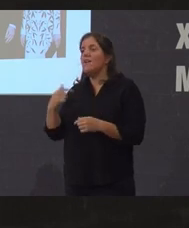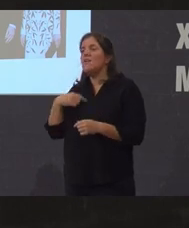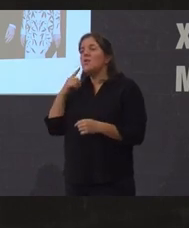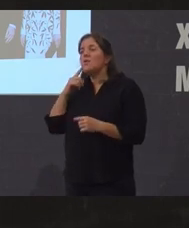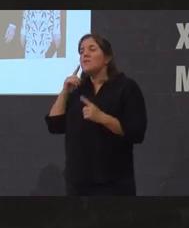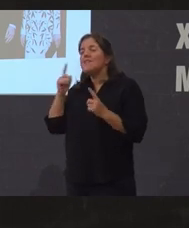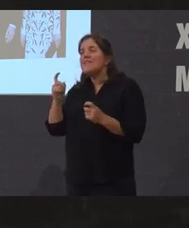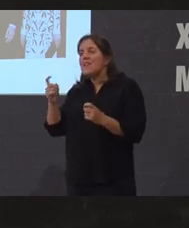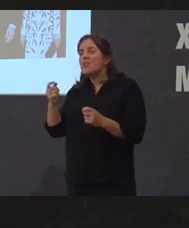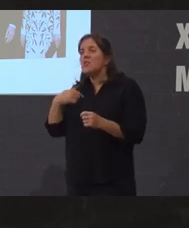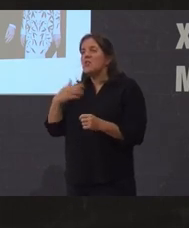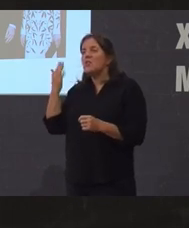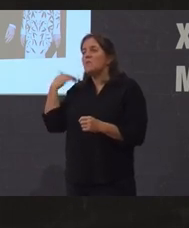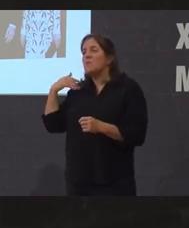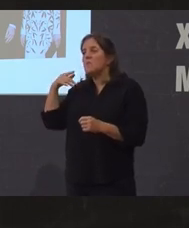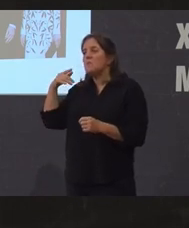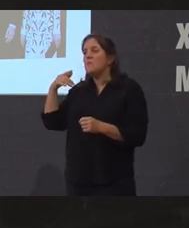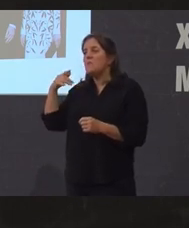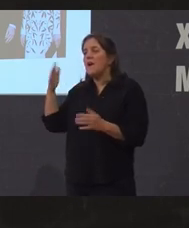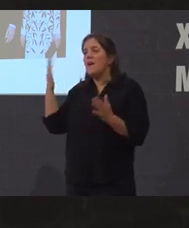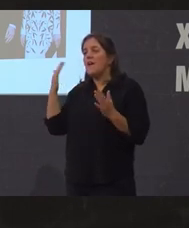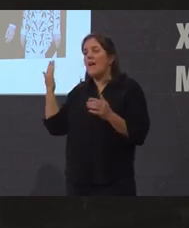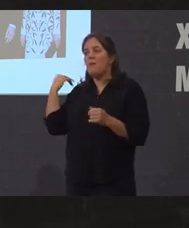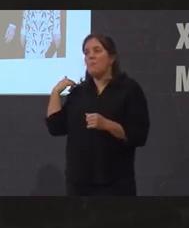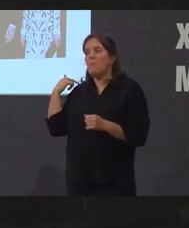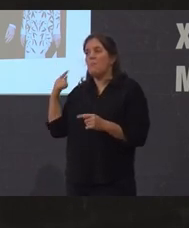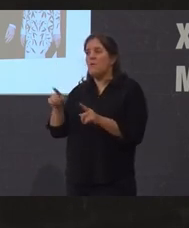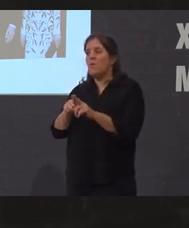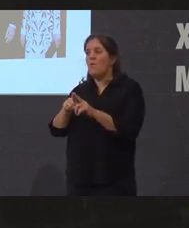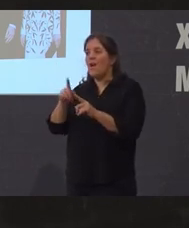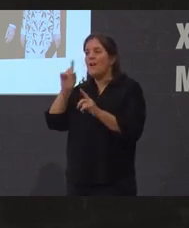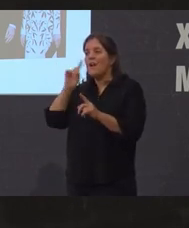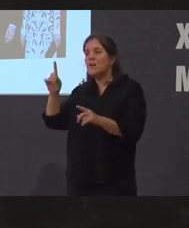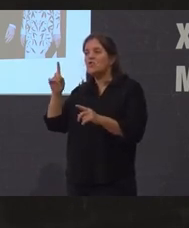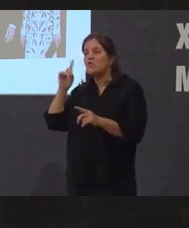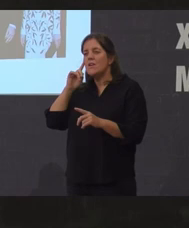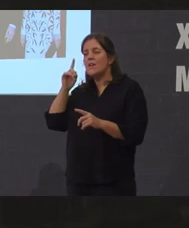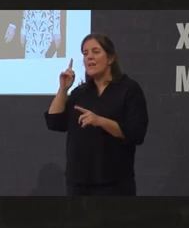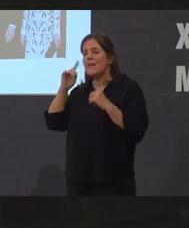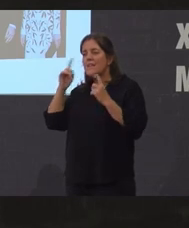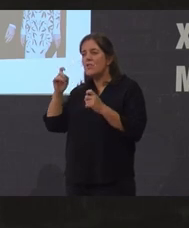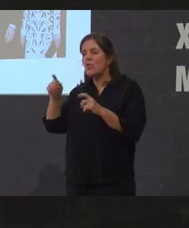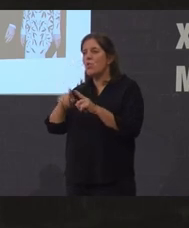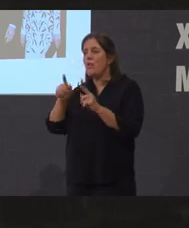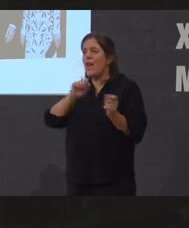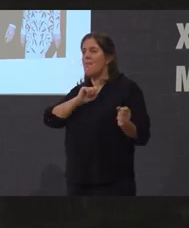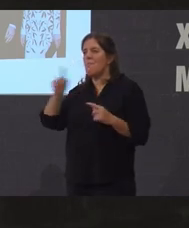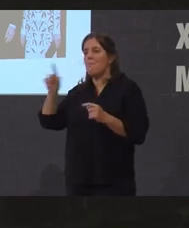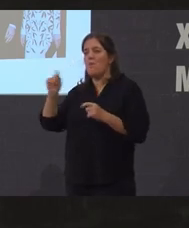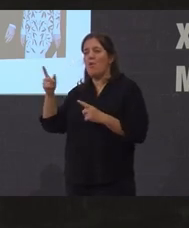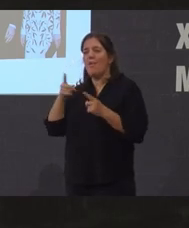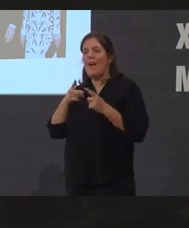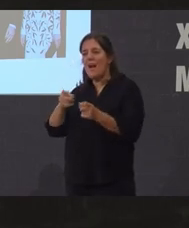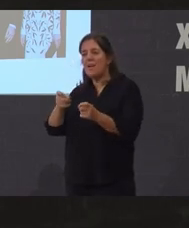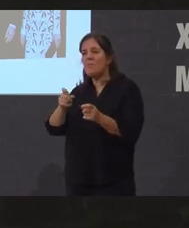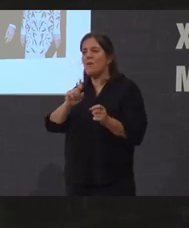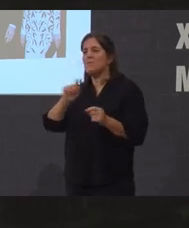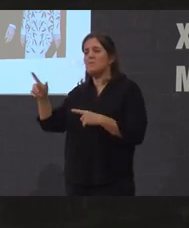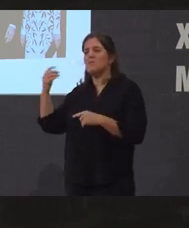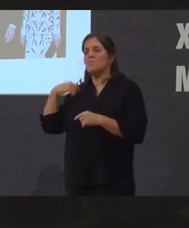intento de parar o envío de armas, me acordo de unhas que eran bombas de racimo que